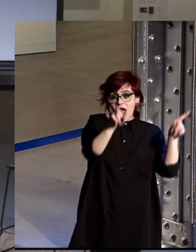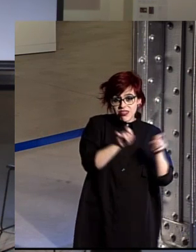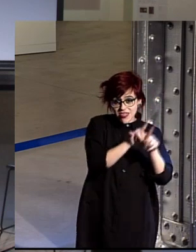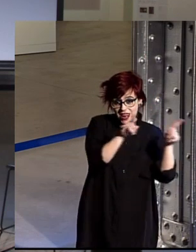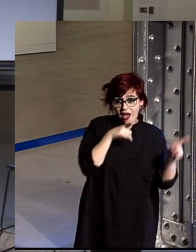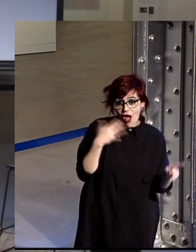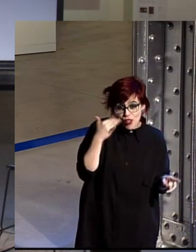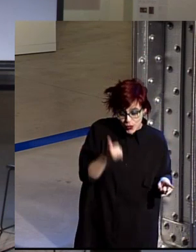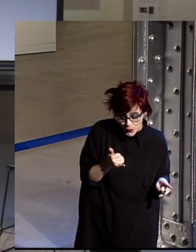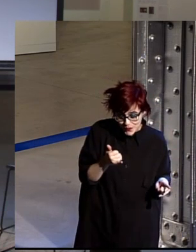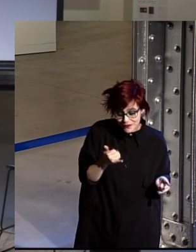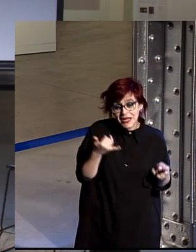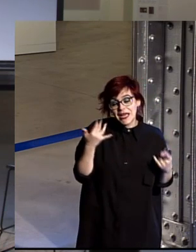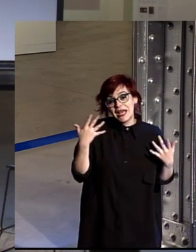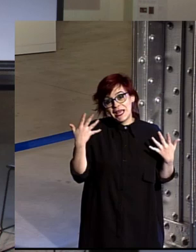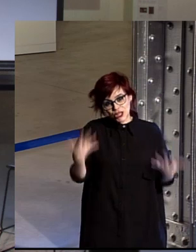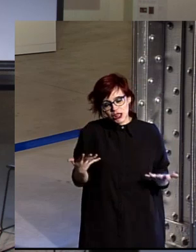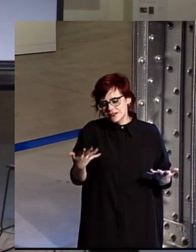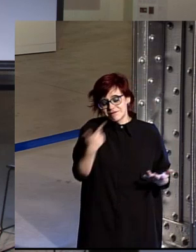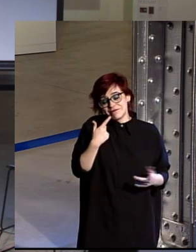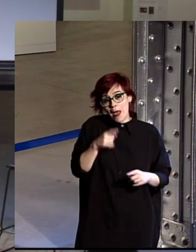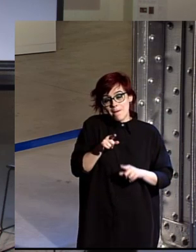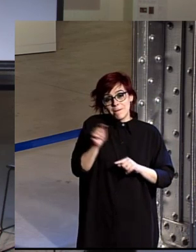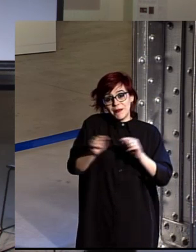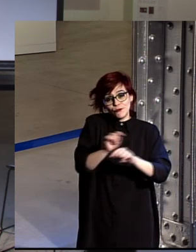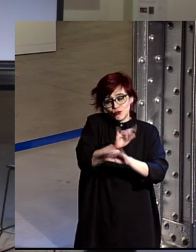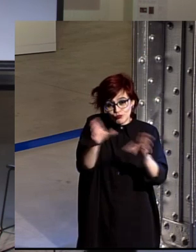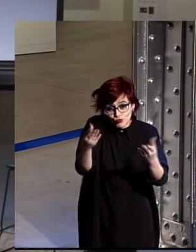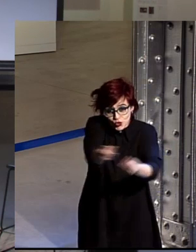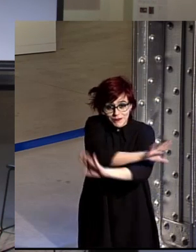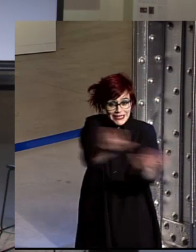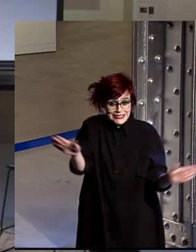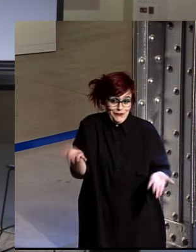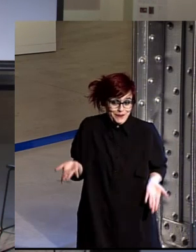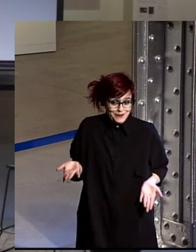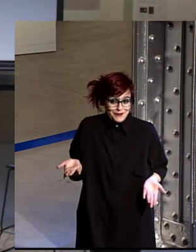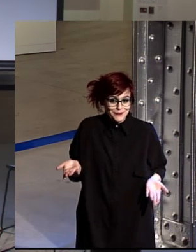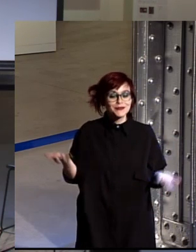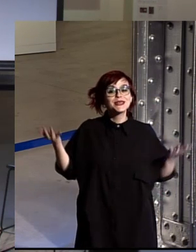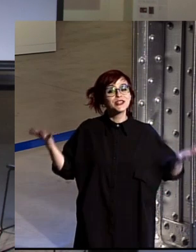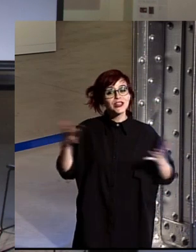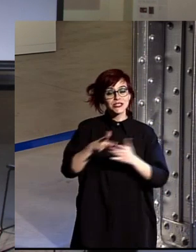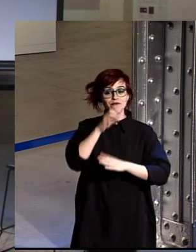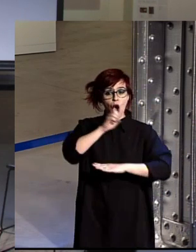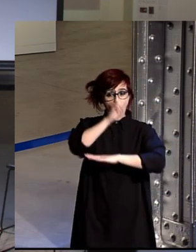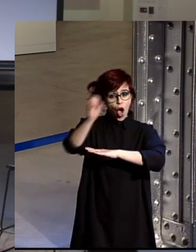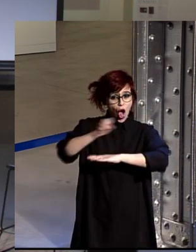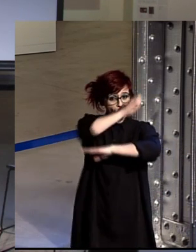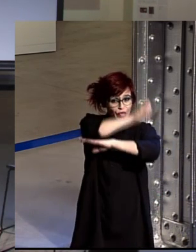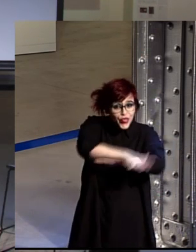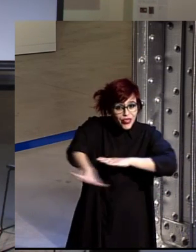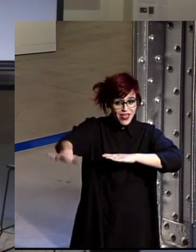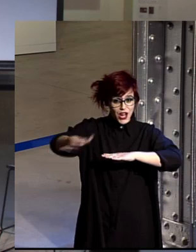carbono de los virus de la biosfera. Es decir, que hay mogollón de virus, así en números redondos. En los océanos, cada vez que vamos